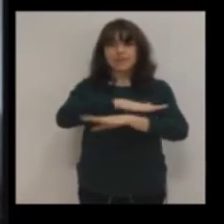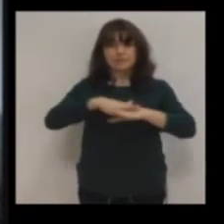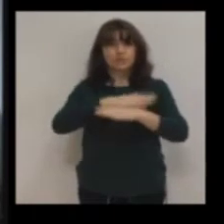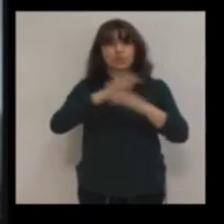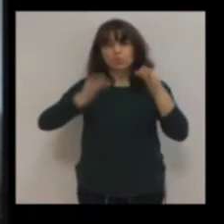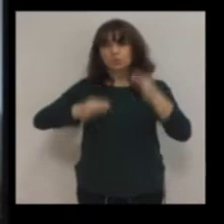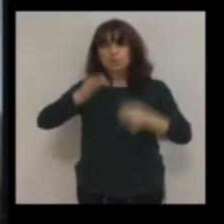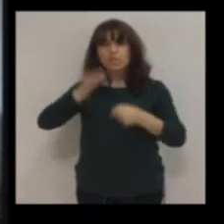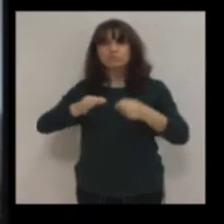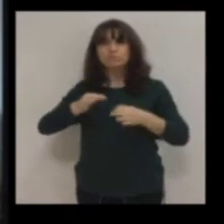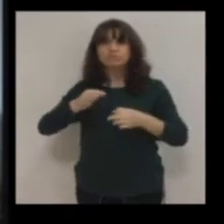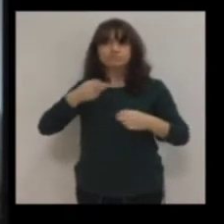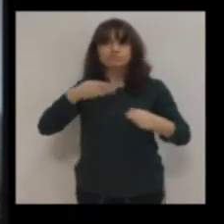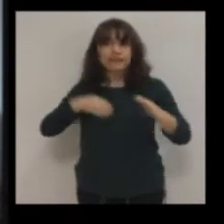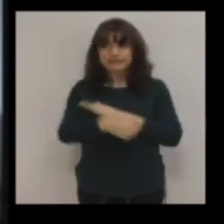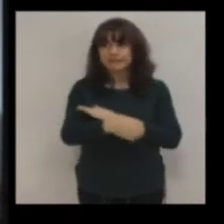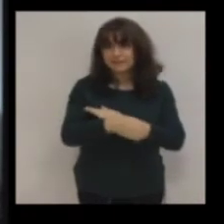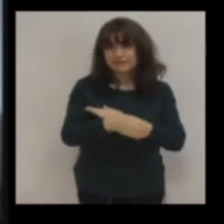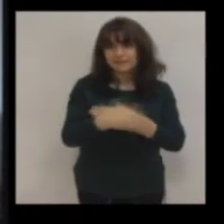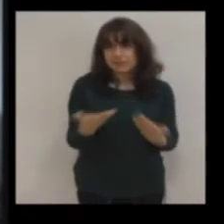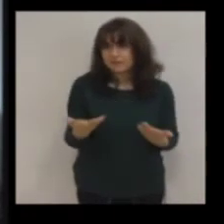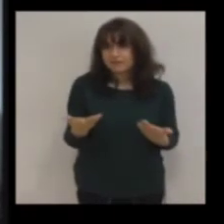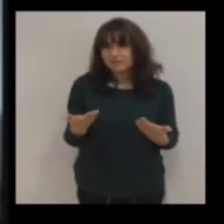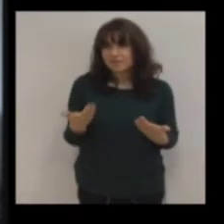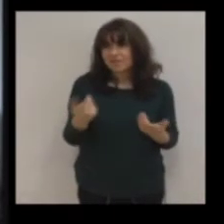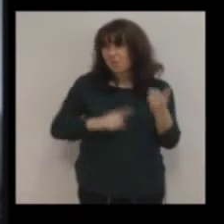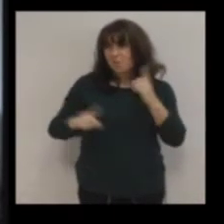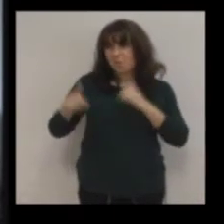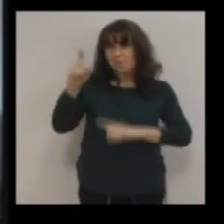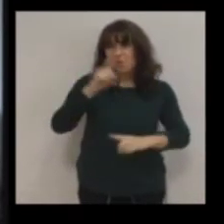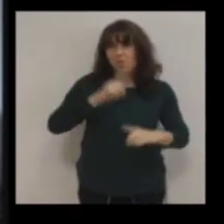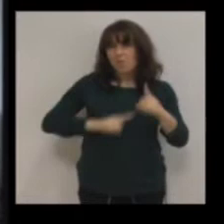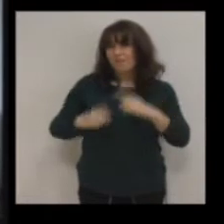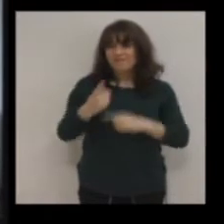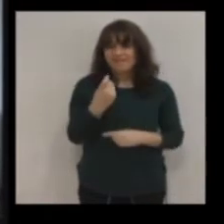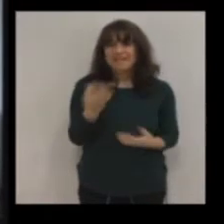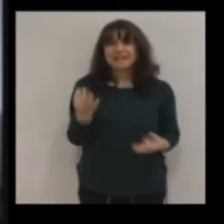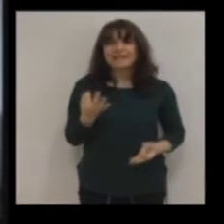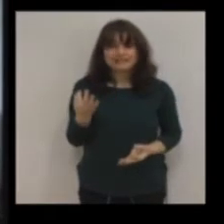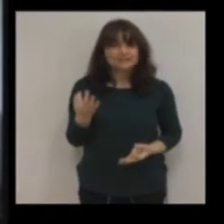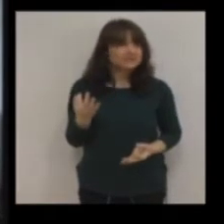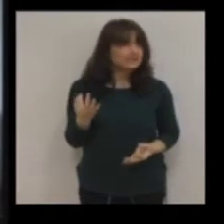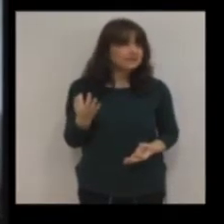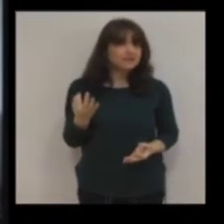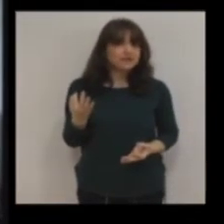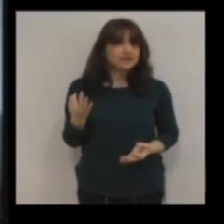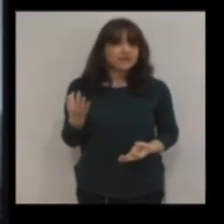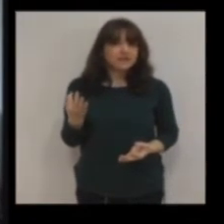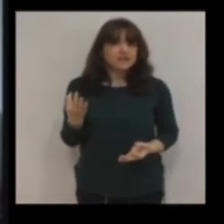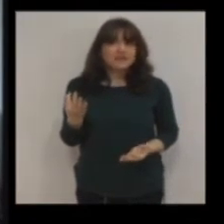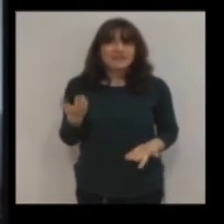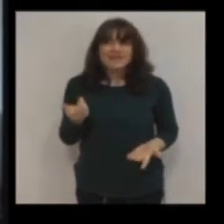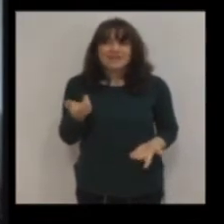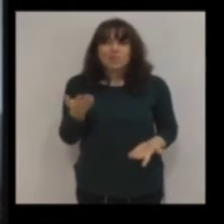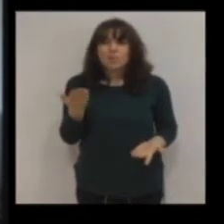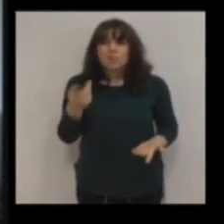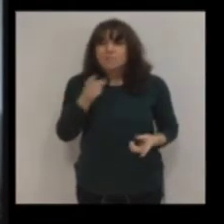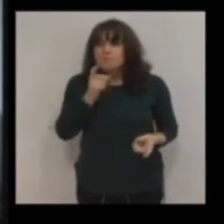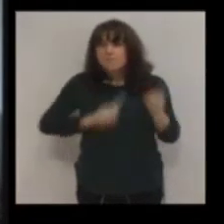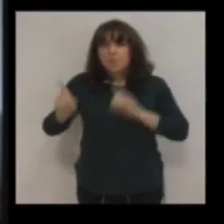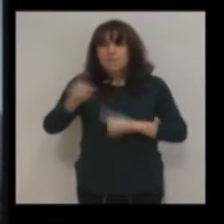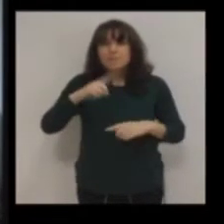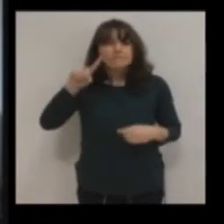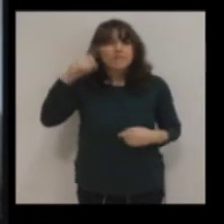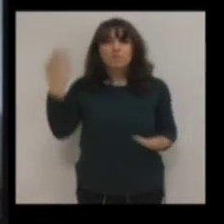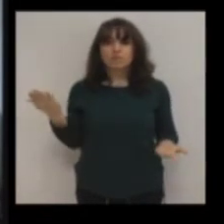Justicia, y yo creo que su principal carencia la has puesto tú antes, Juan Carlos, antes de manifiesto, y es la dificultad que tienen